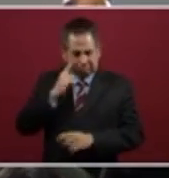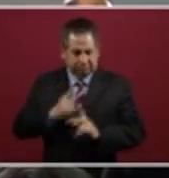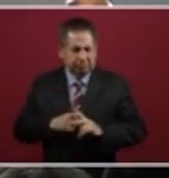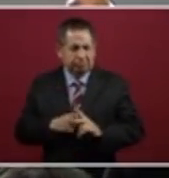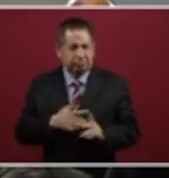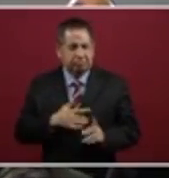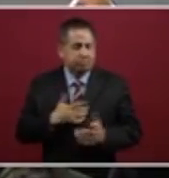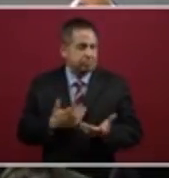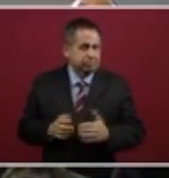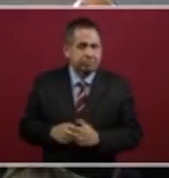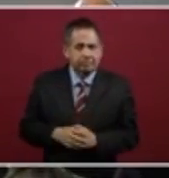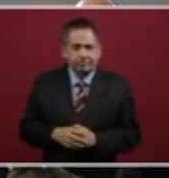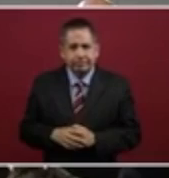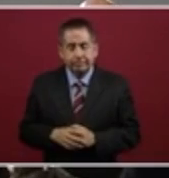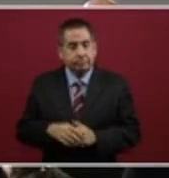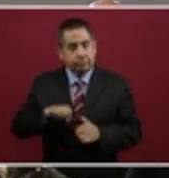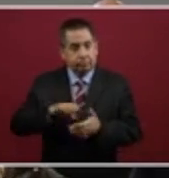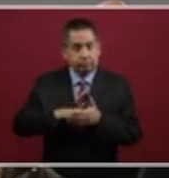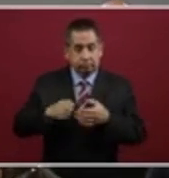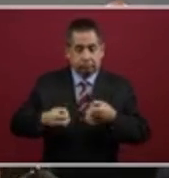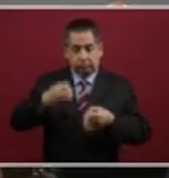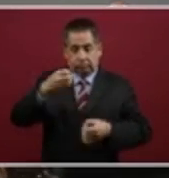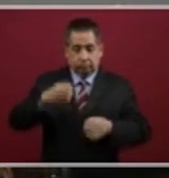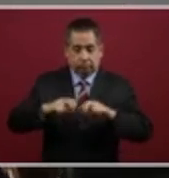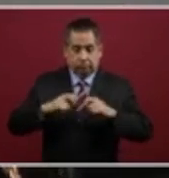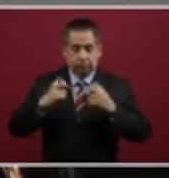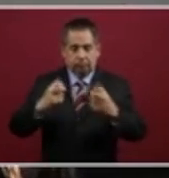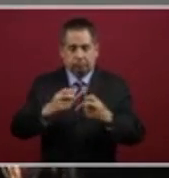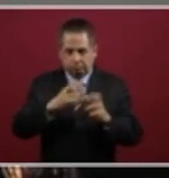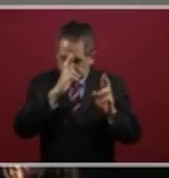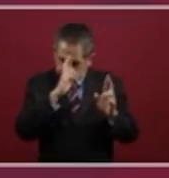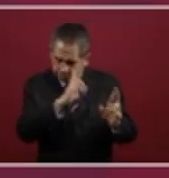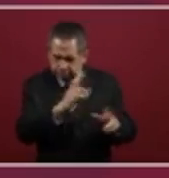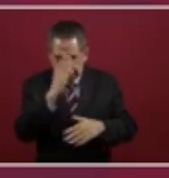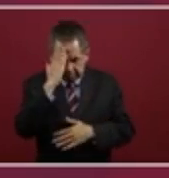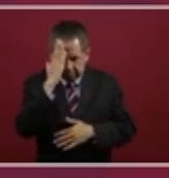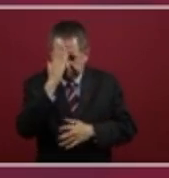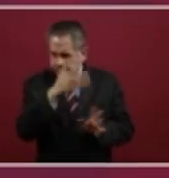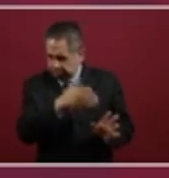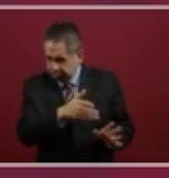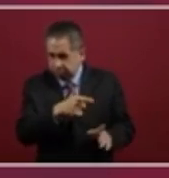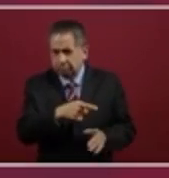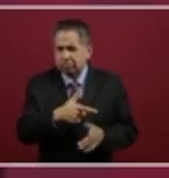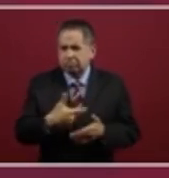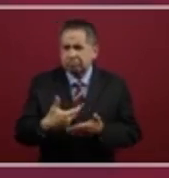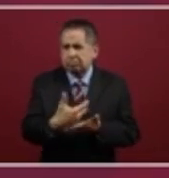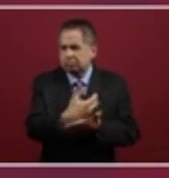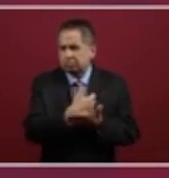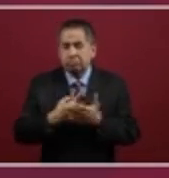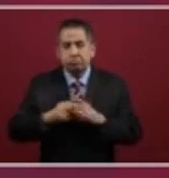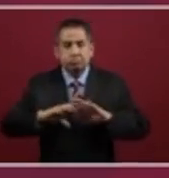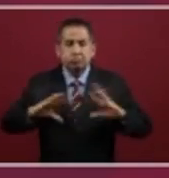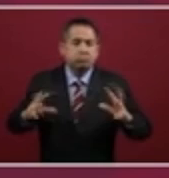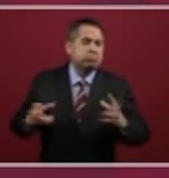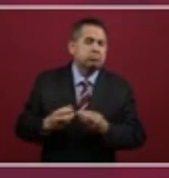los ministros de la Corte, con todo respeto, en total